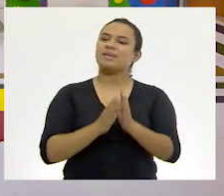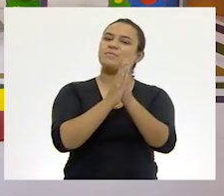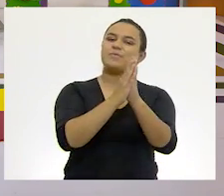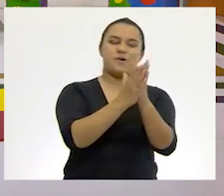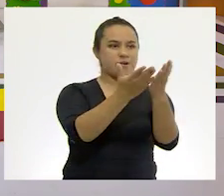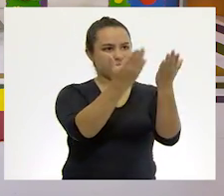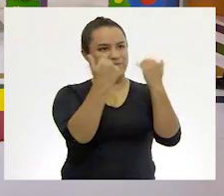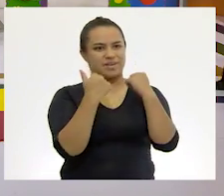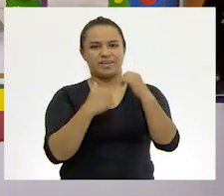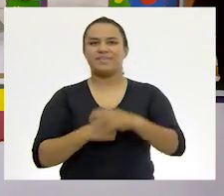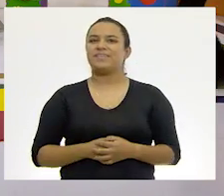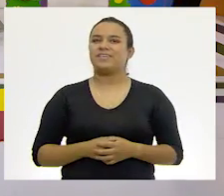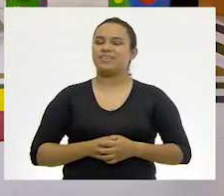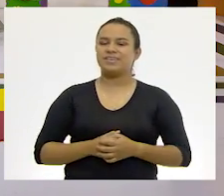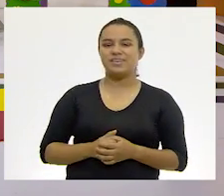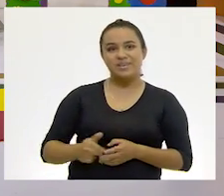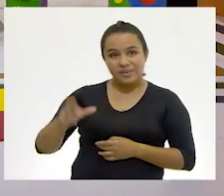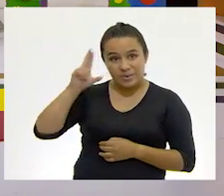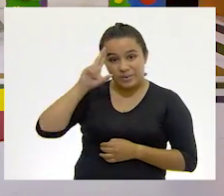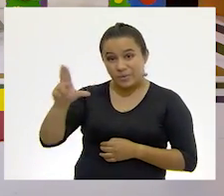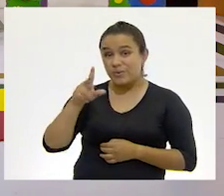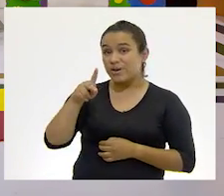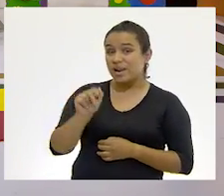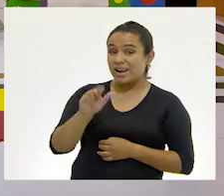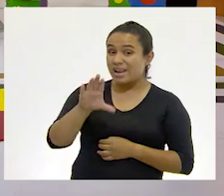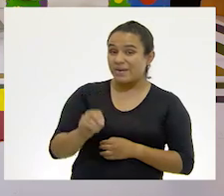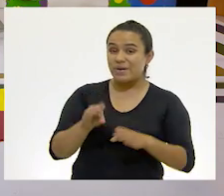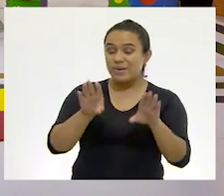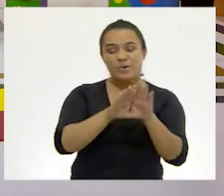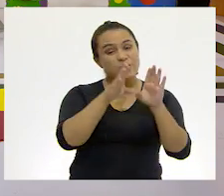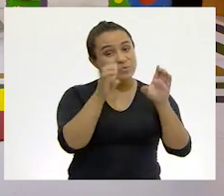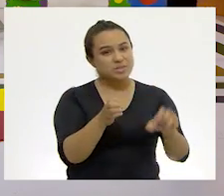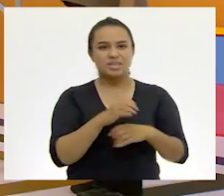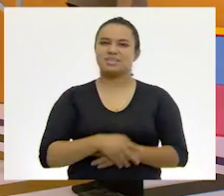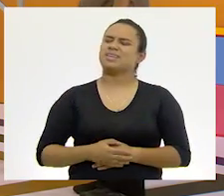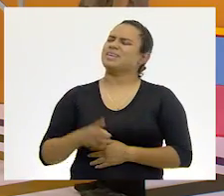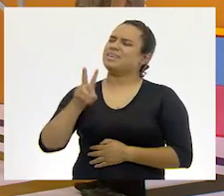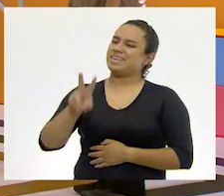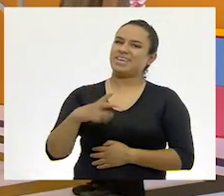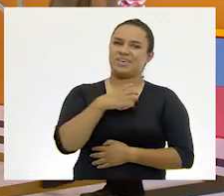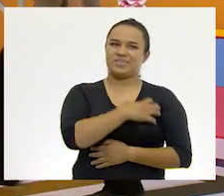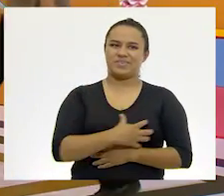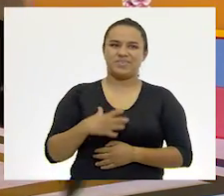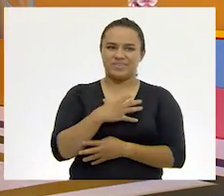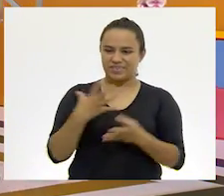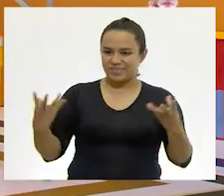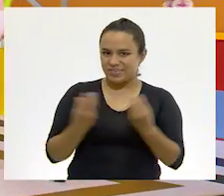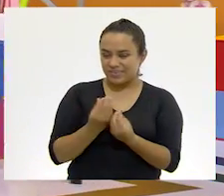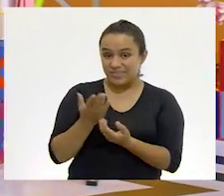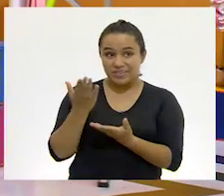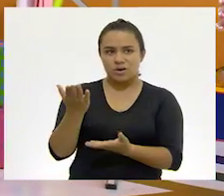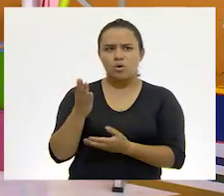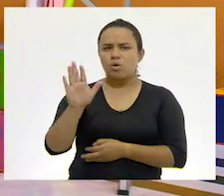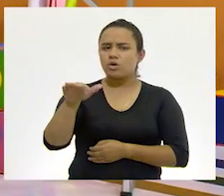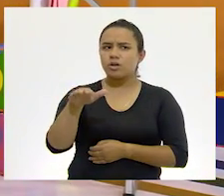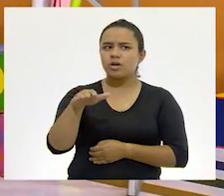Yo voy acá a mi lugar. ¡Hola, Paco! ¿Cómo estás? ¡Ay! Muy contenta de estar aquí contigo. Oye, traigo